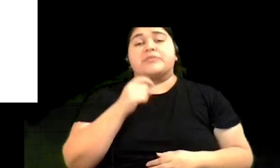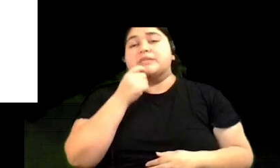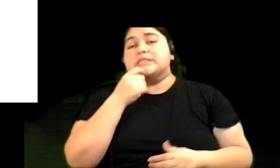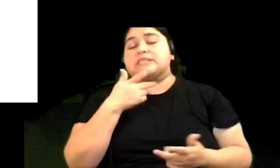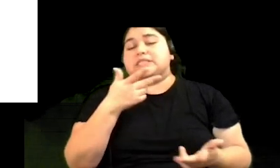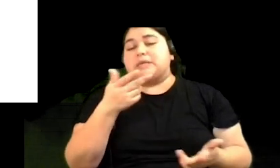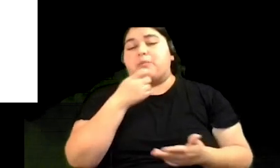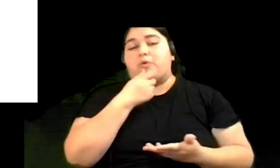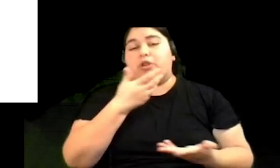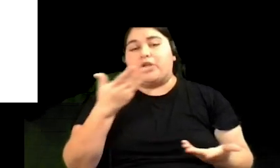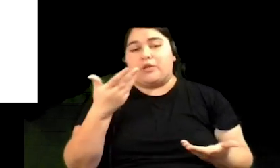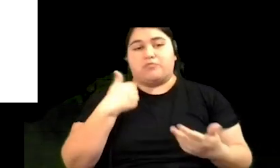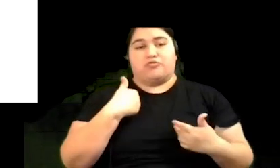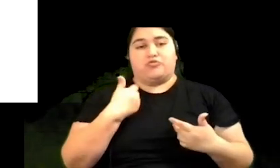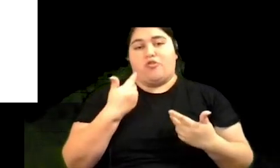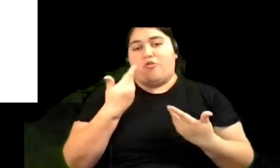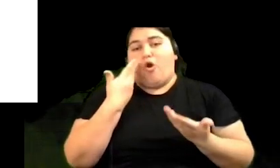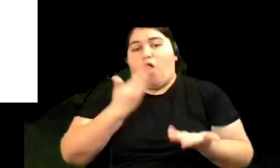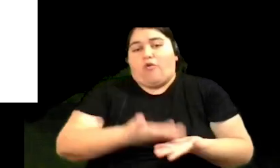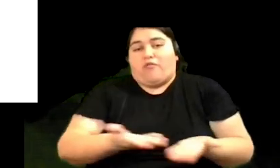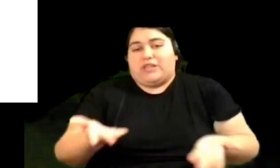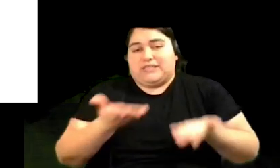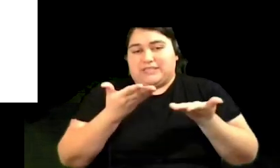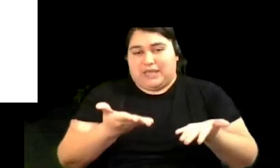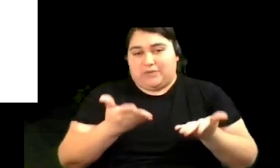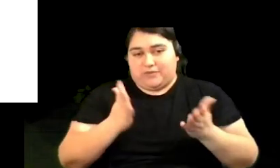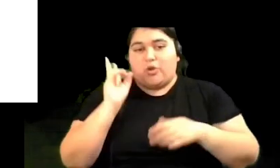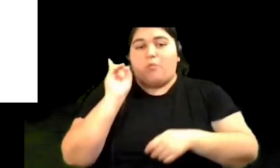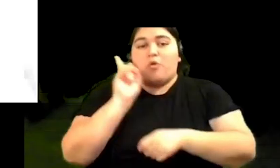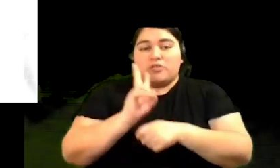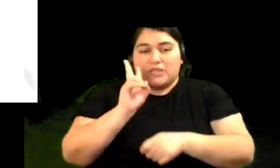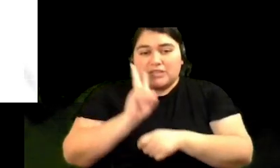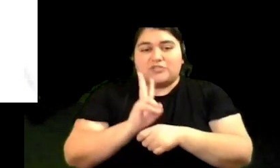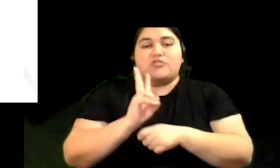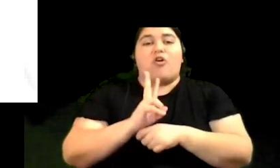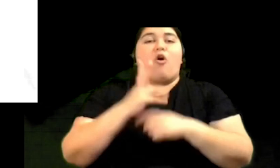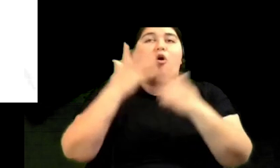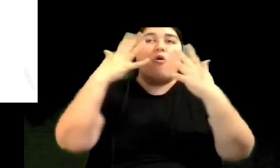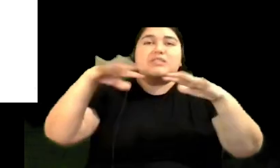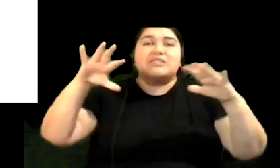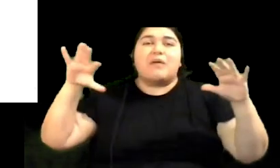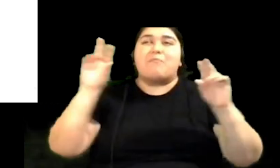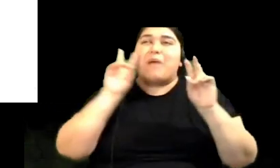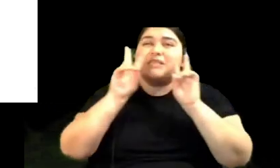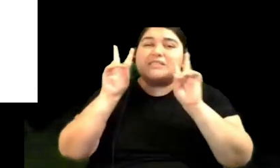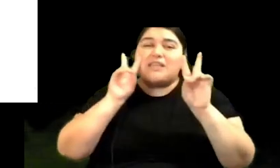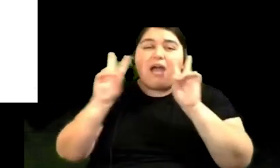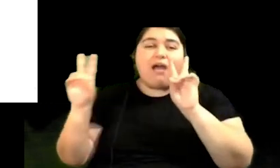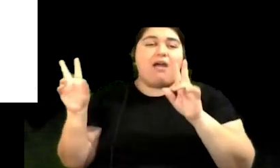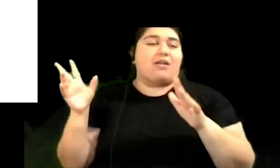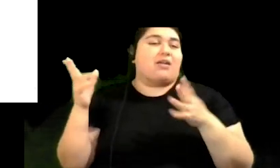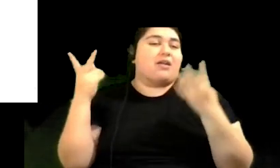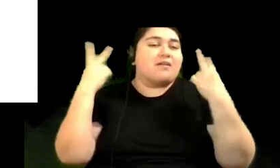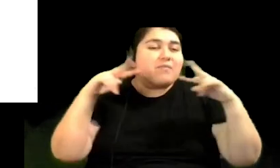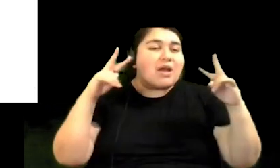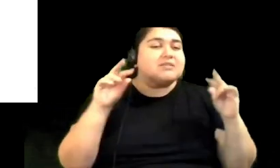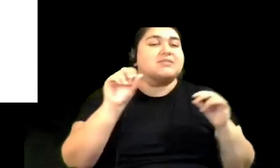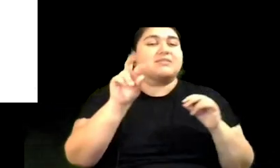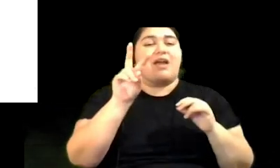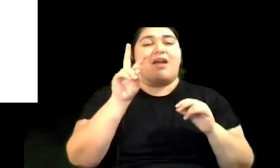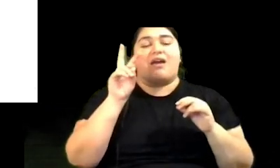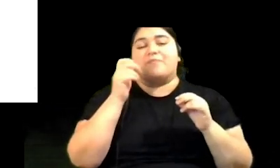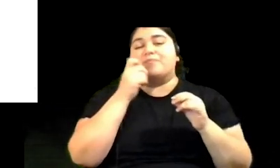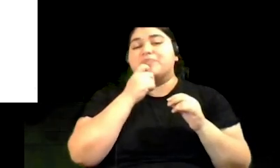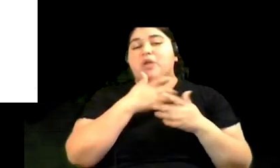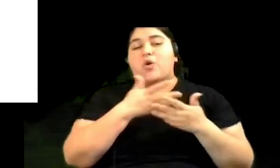a contraprestar, le voy a dar un beneficio. ¿Qué le voy a dar? Protección de sectores paisajísticos, establecieron